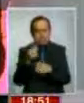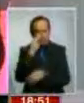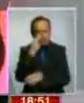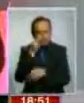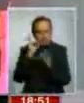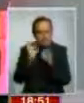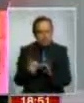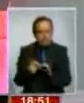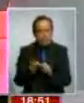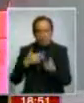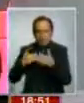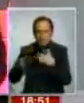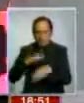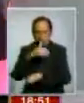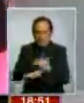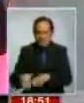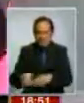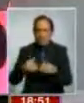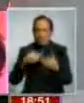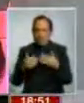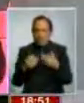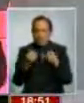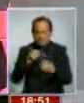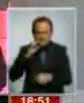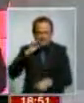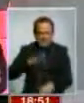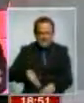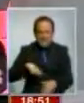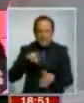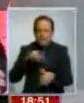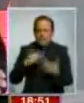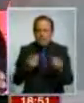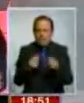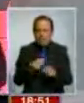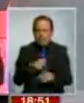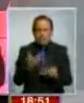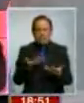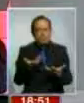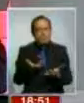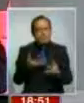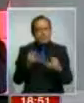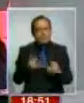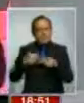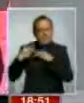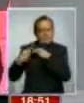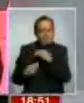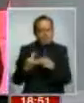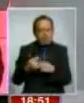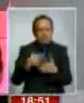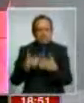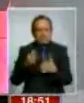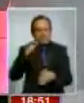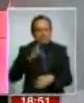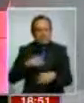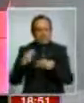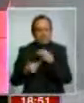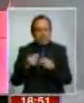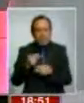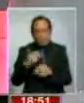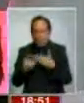con domicilio identificable, con oficina a la calle, que tienen historia, que se sabe de dónde vienen y para dónde